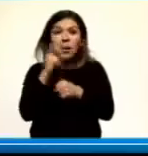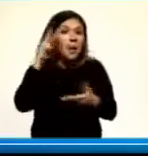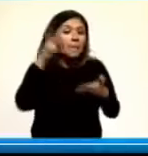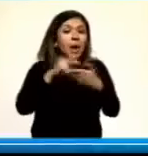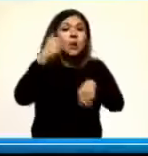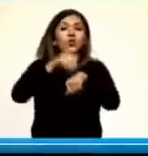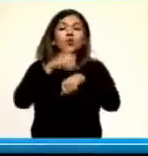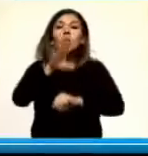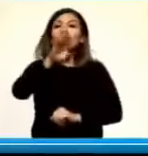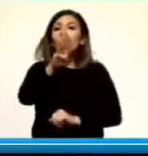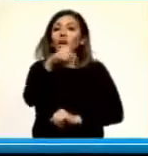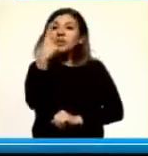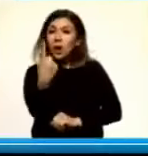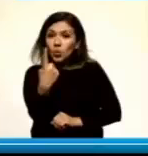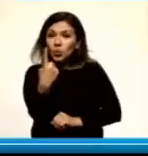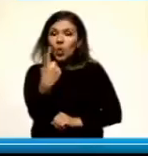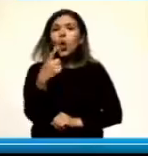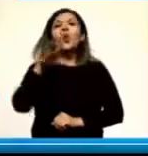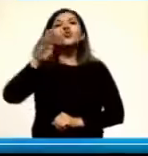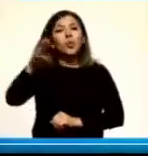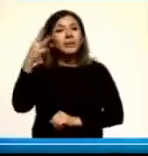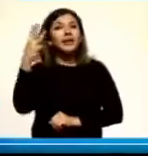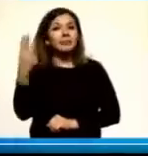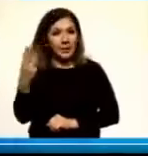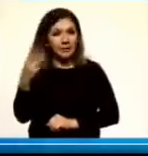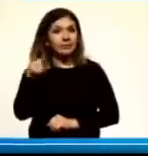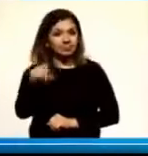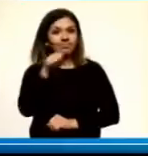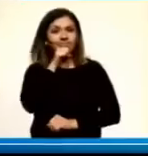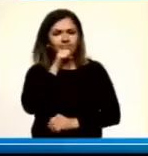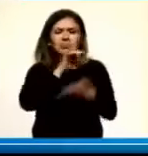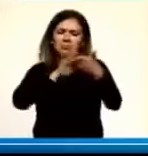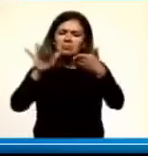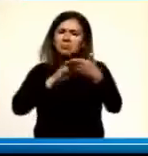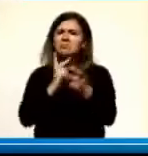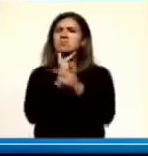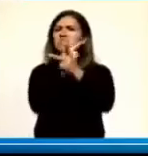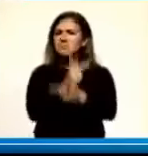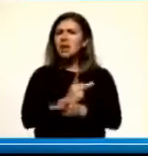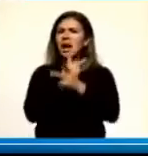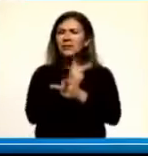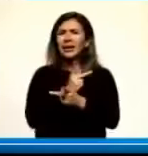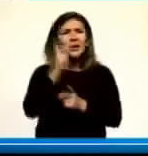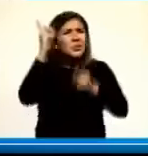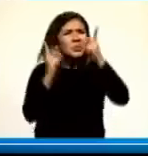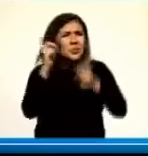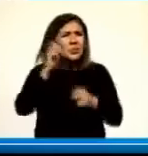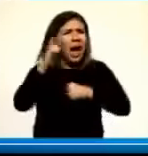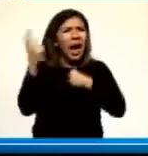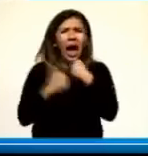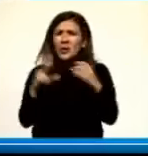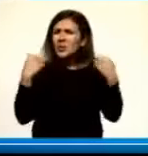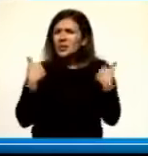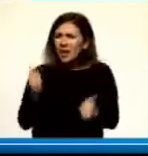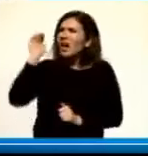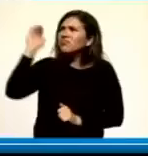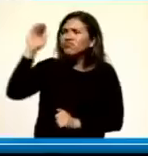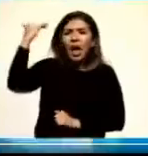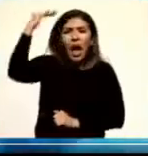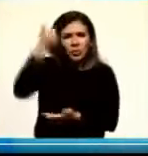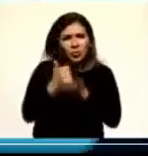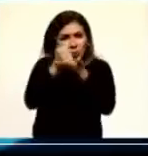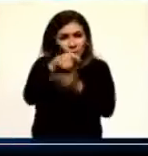páginas 91 y 93. Léelo con paciencia y pide ayuda a algún adulto si algo no entiendes o si aún no